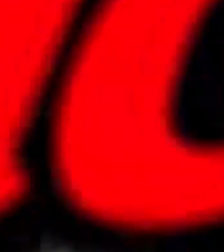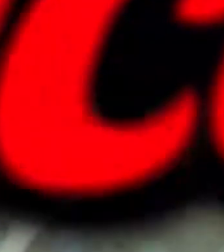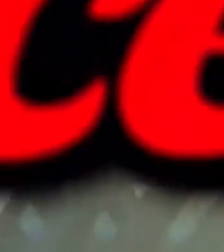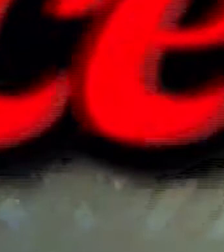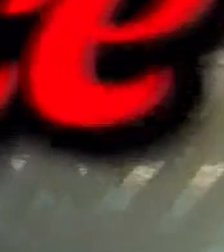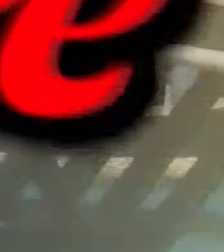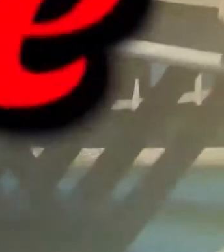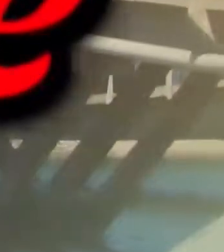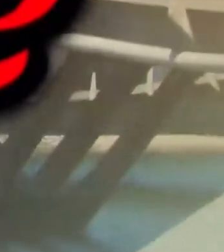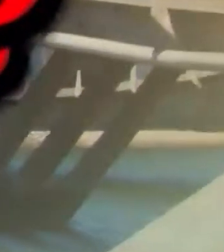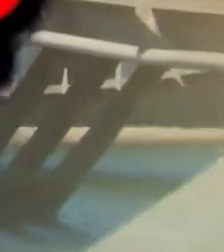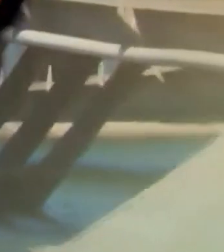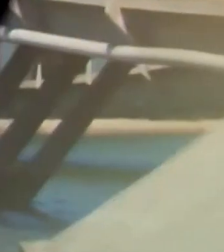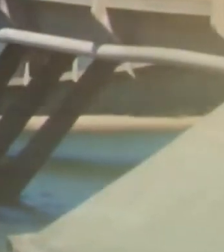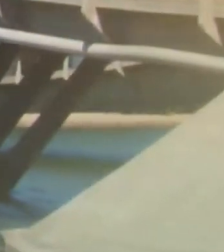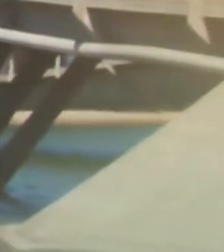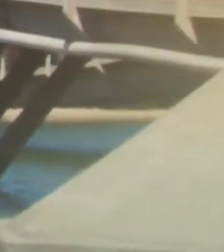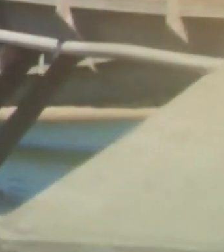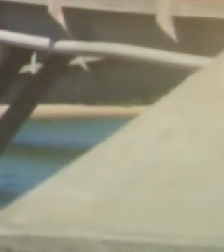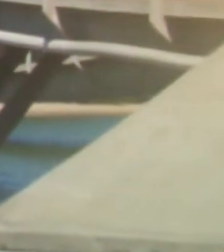el viento